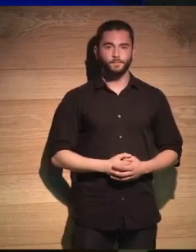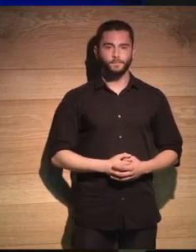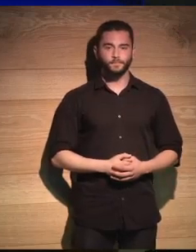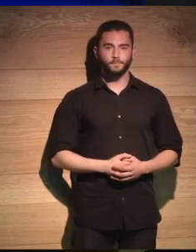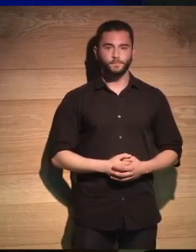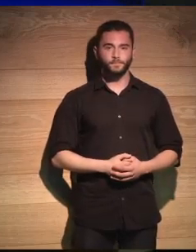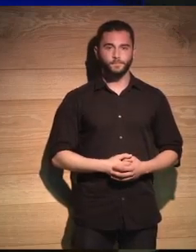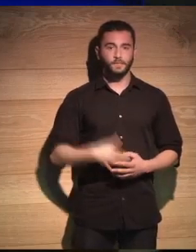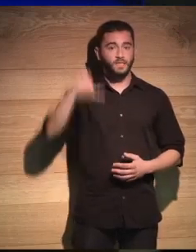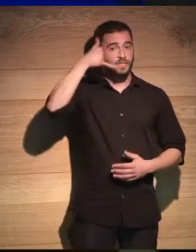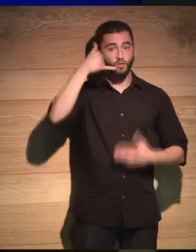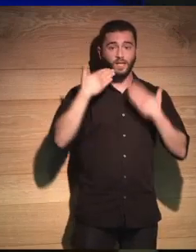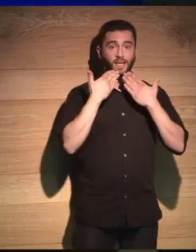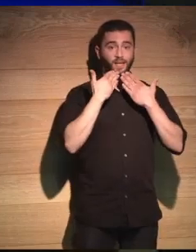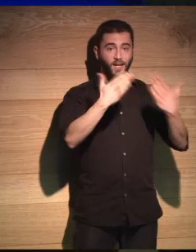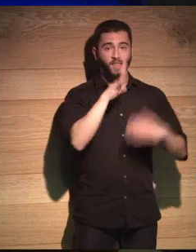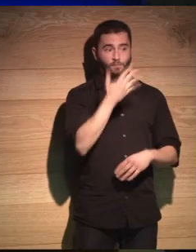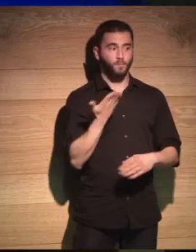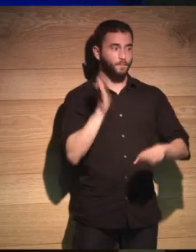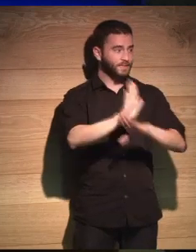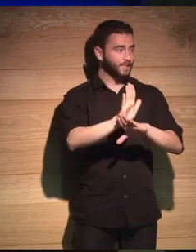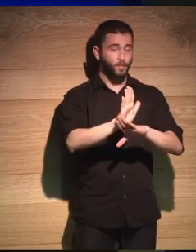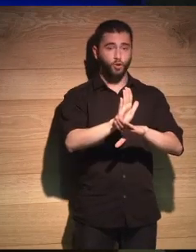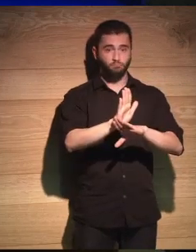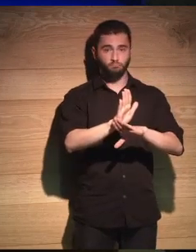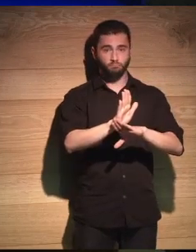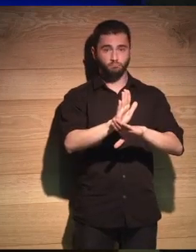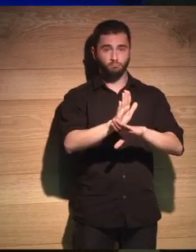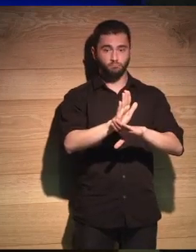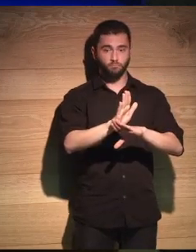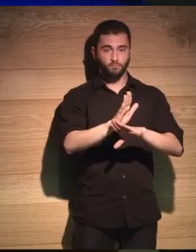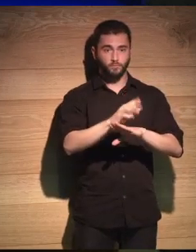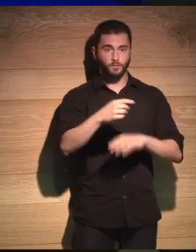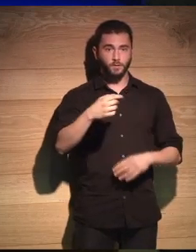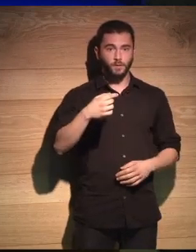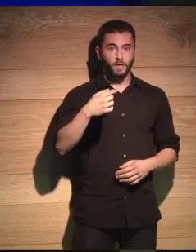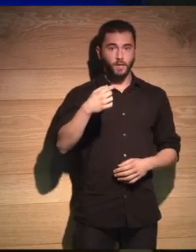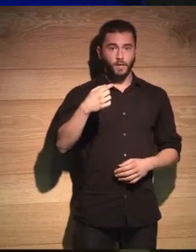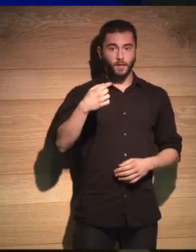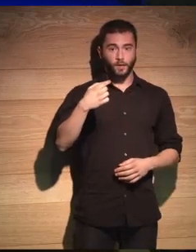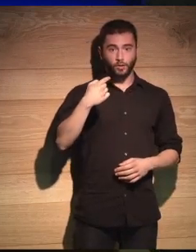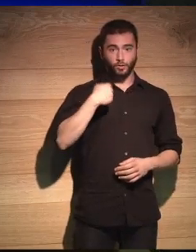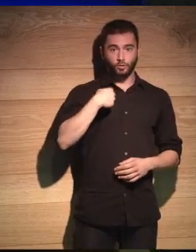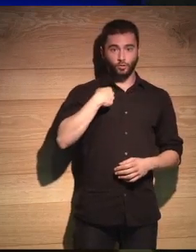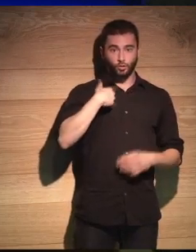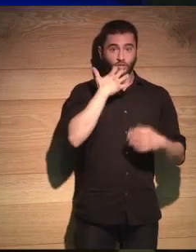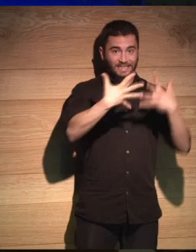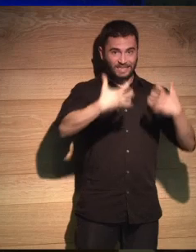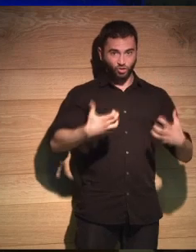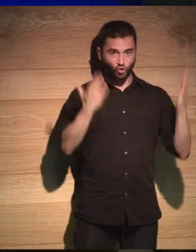Gracias a Telefónica por esta presentación. Más que George, soy incapaz de hablar sin un